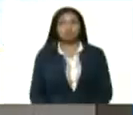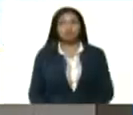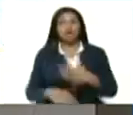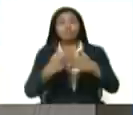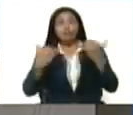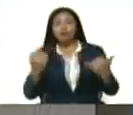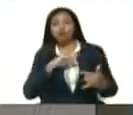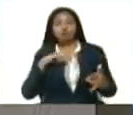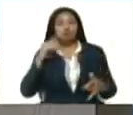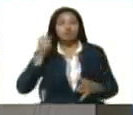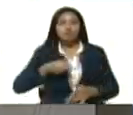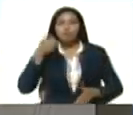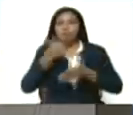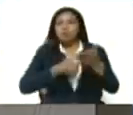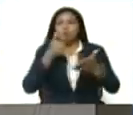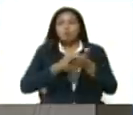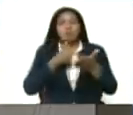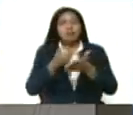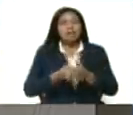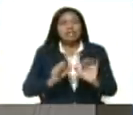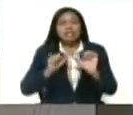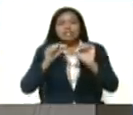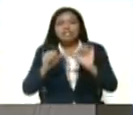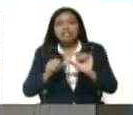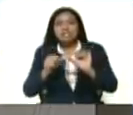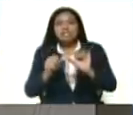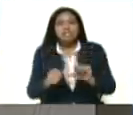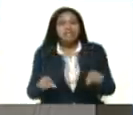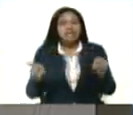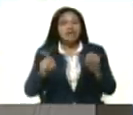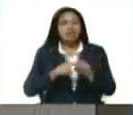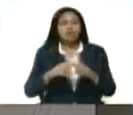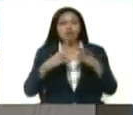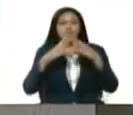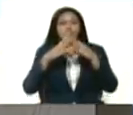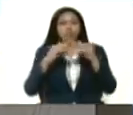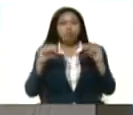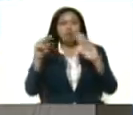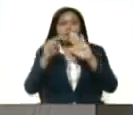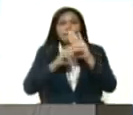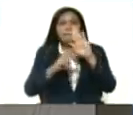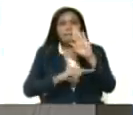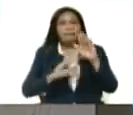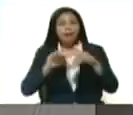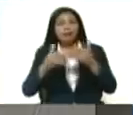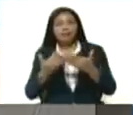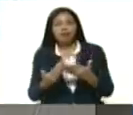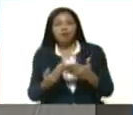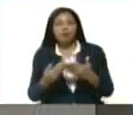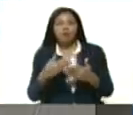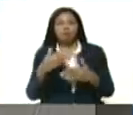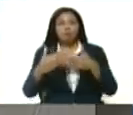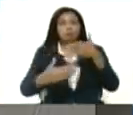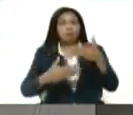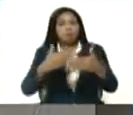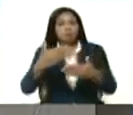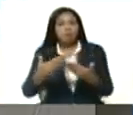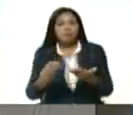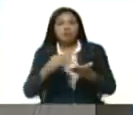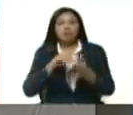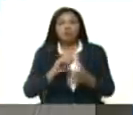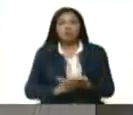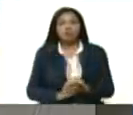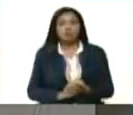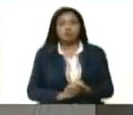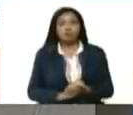insistir en que mantengamos todas las medidas que hasta ahora se han venido estableciendo y que